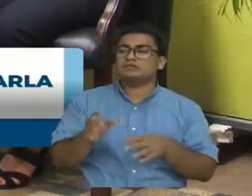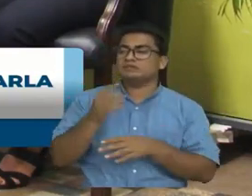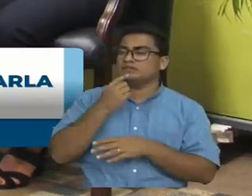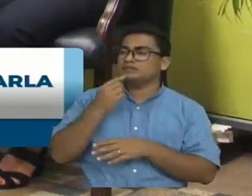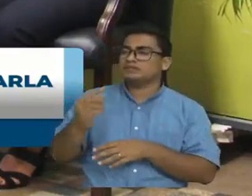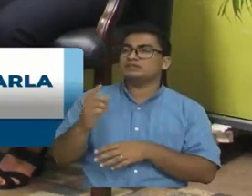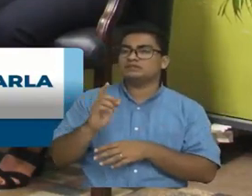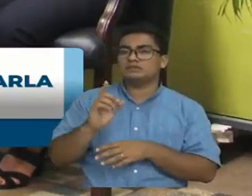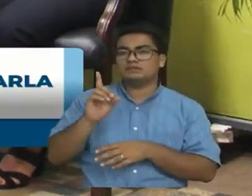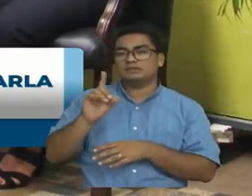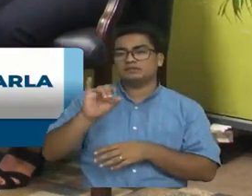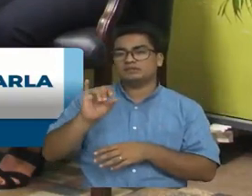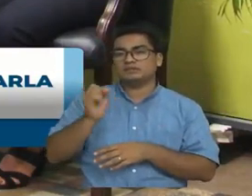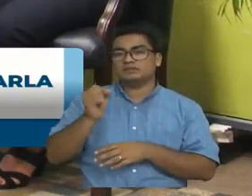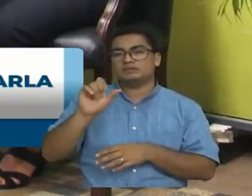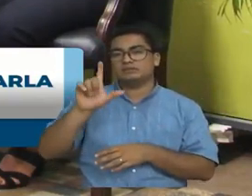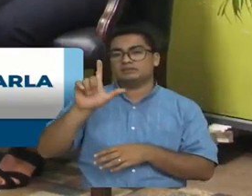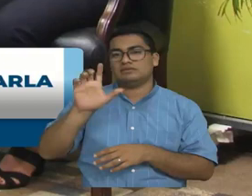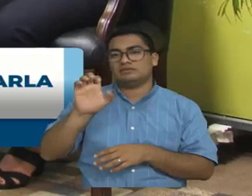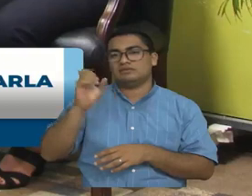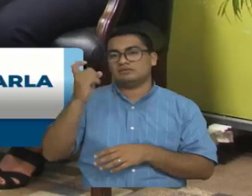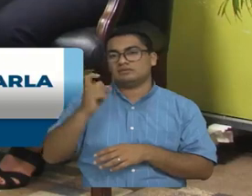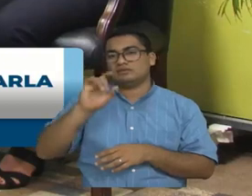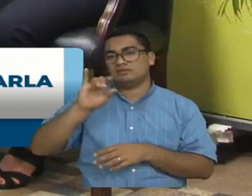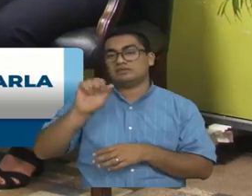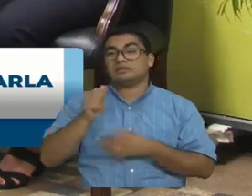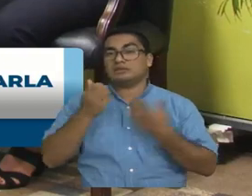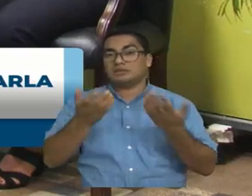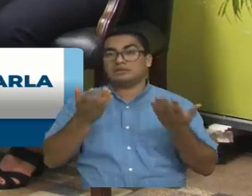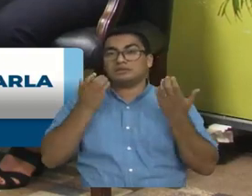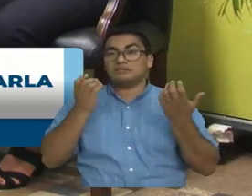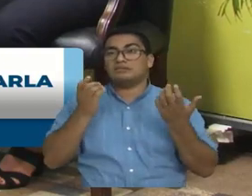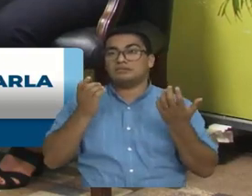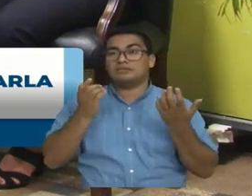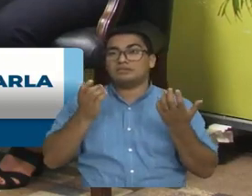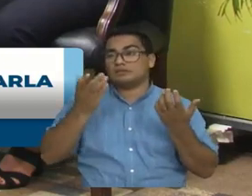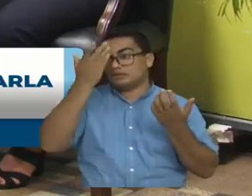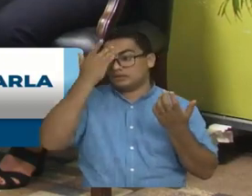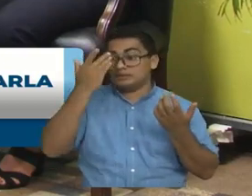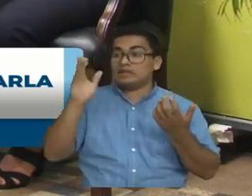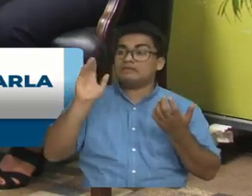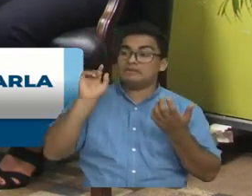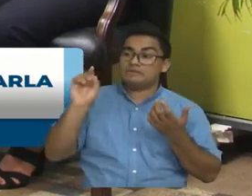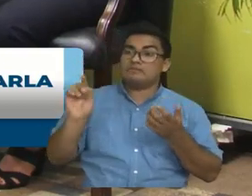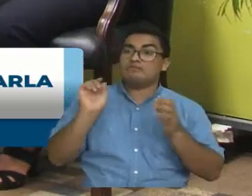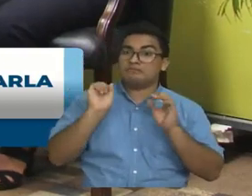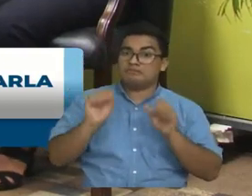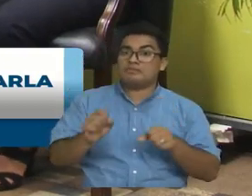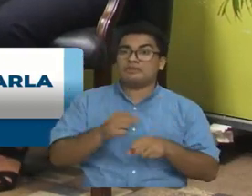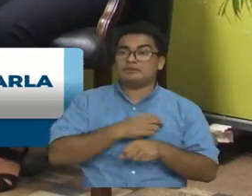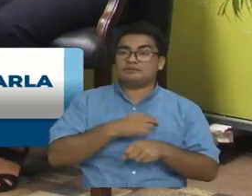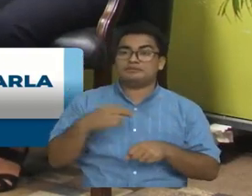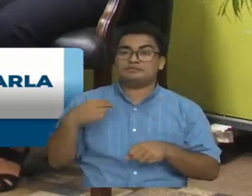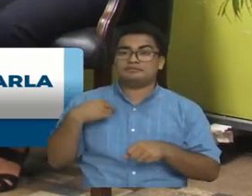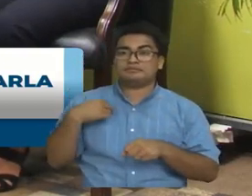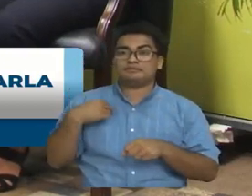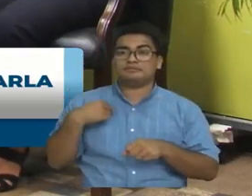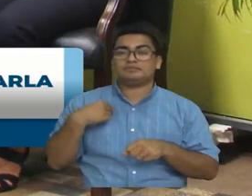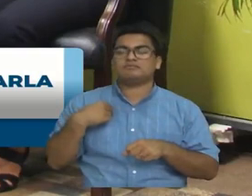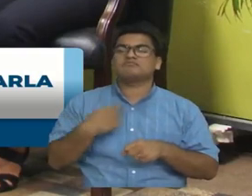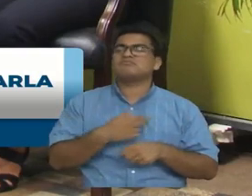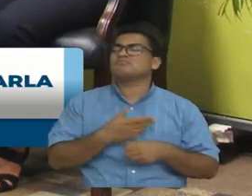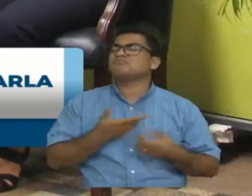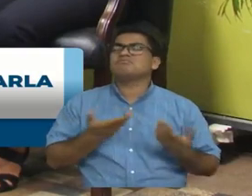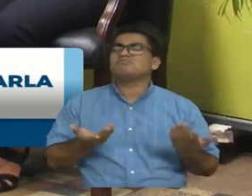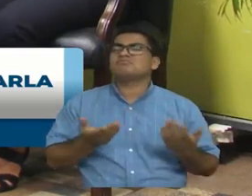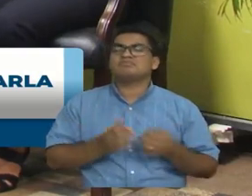dislexia y que queremos realmente que, ya que nos damos cuenta que él es capaz de hacerlo, pero que tiene un problema, ¿qué podemos